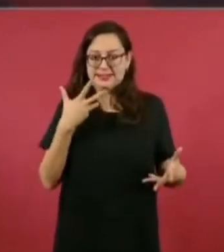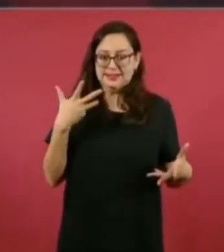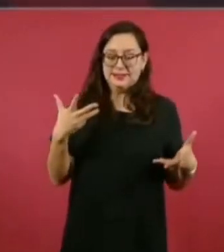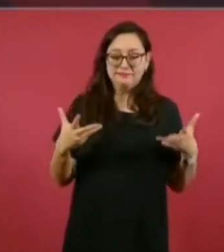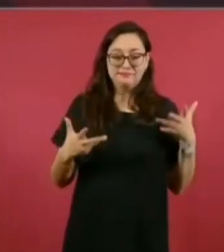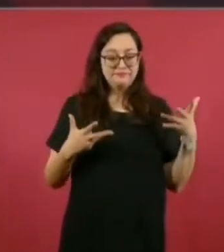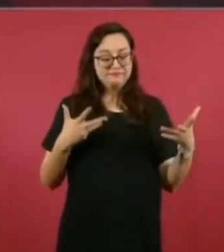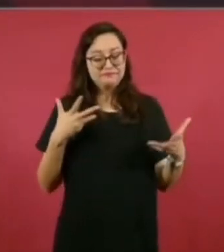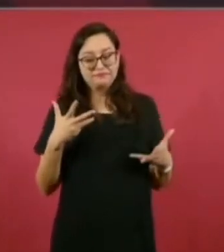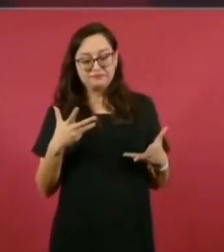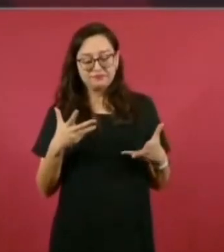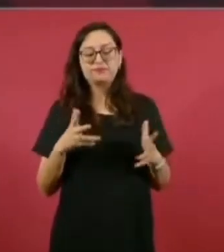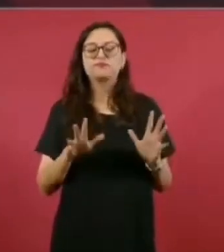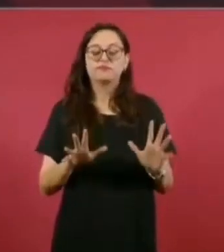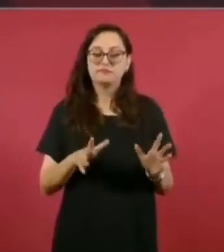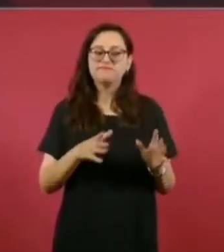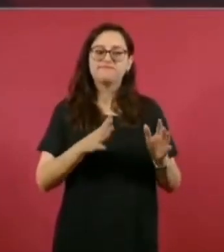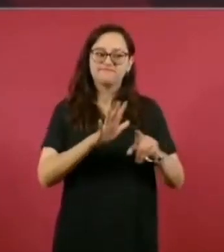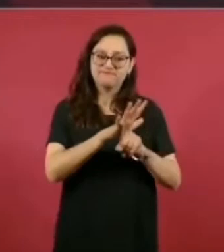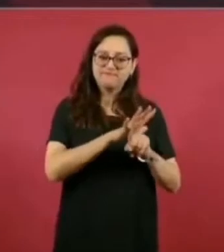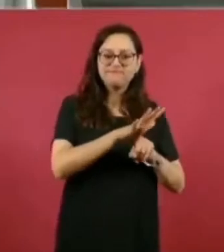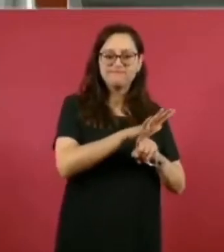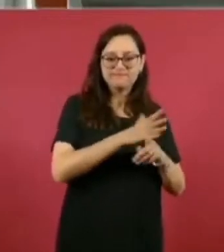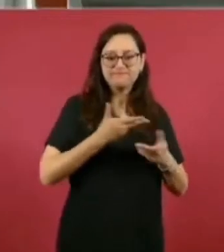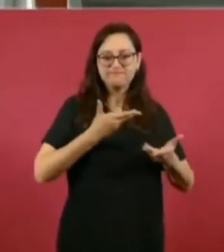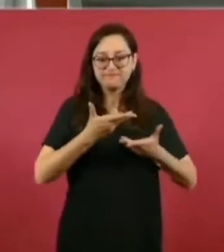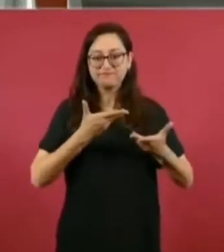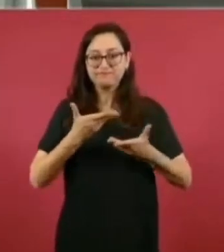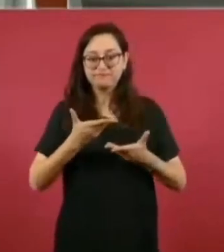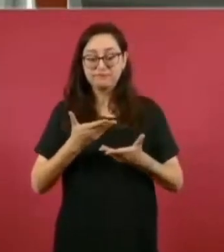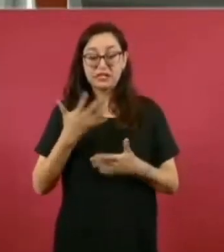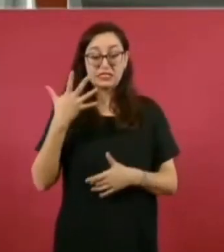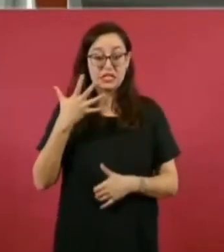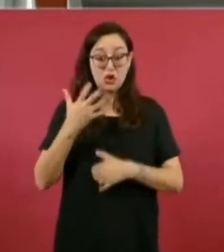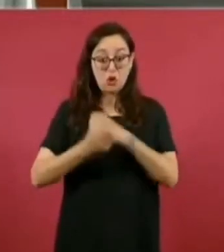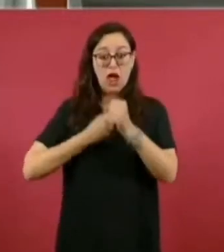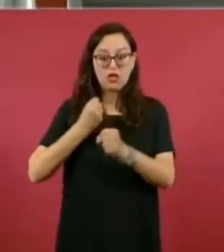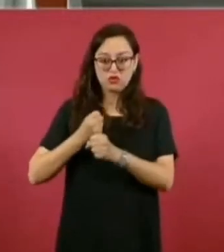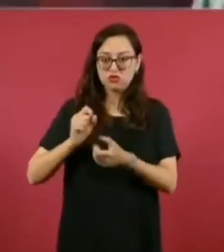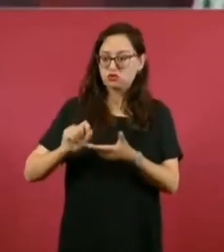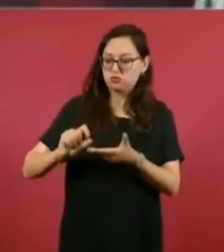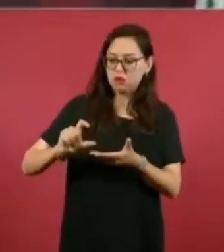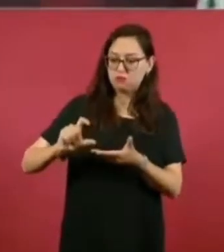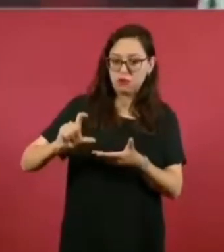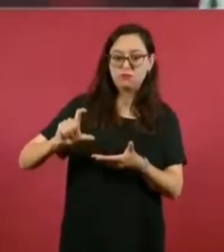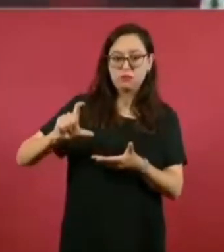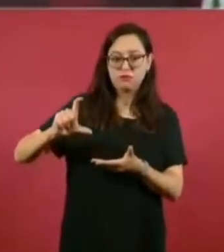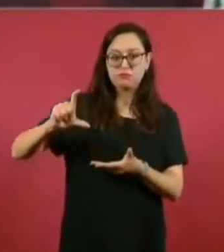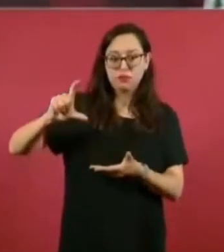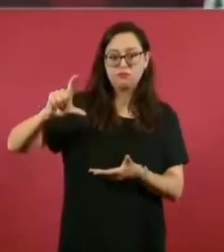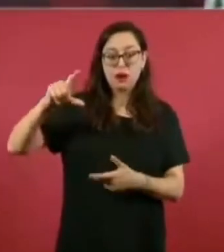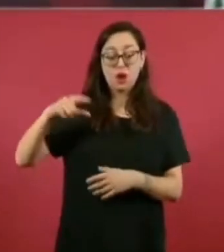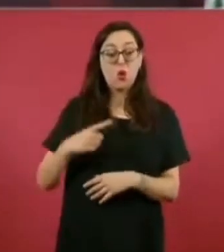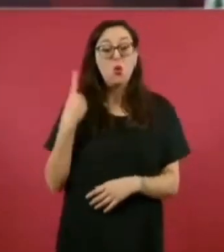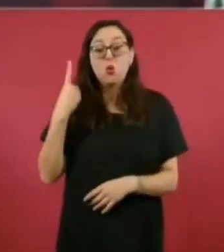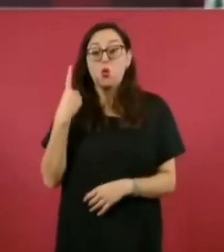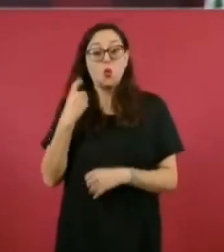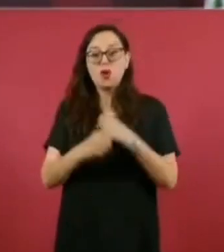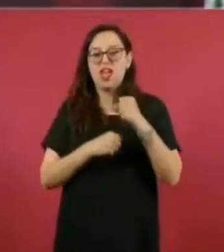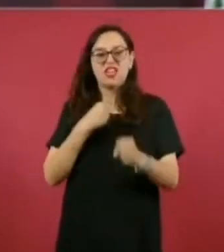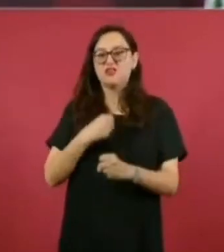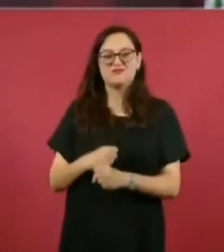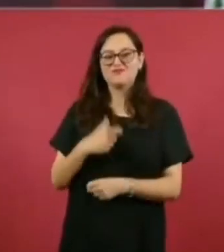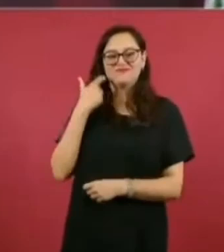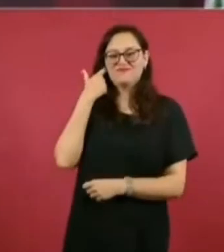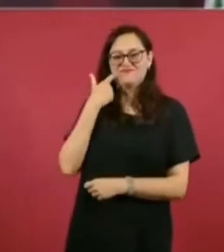acuerdo unánime en 5 de los 6 años, solo uno. Y fíjense,